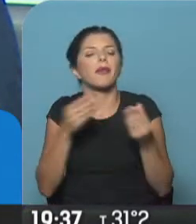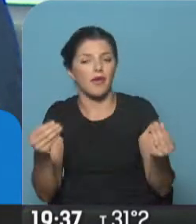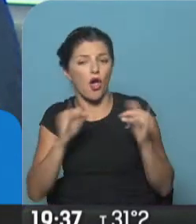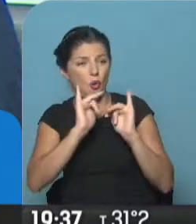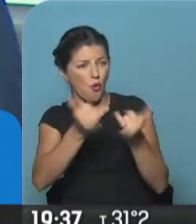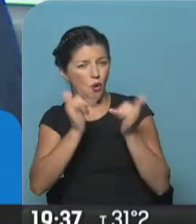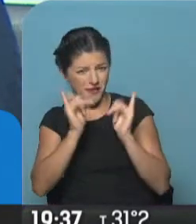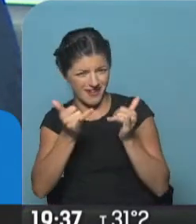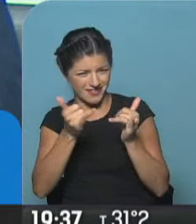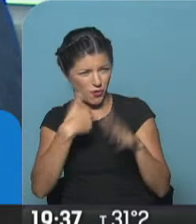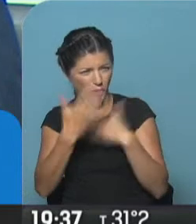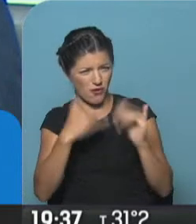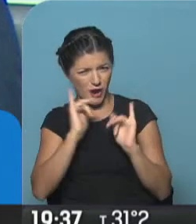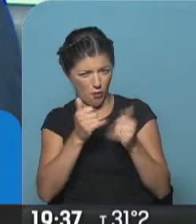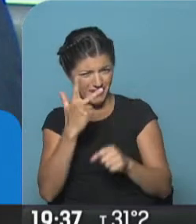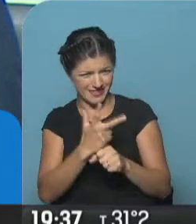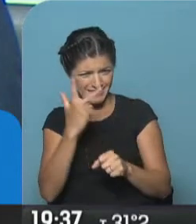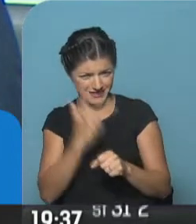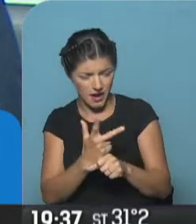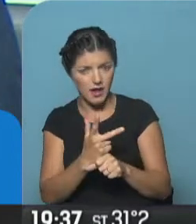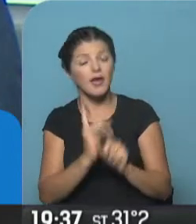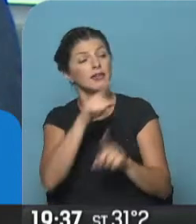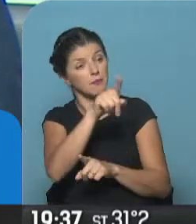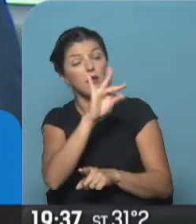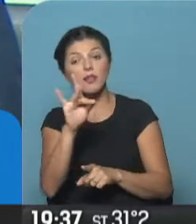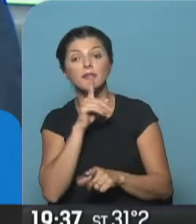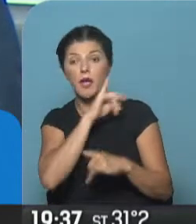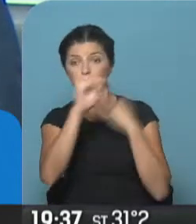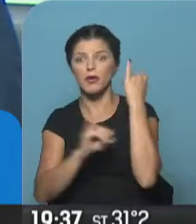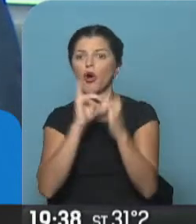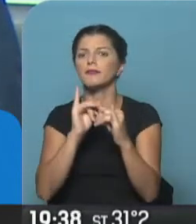con trabajar en algo que, como bien lo dijo Marcelo, sin ningún egoísmo.